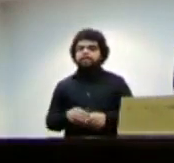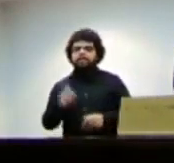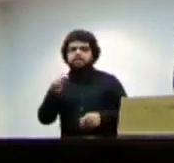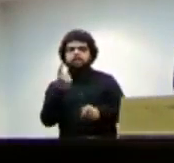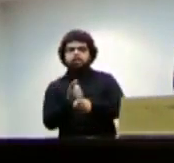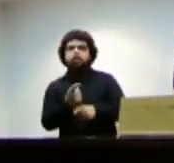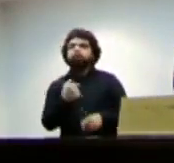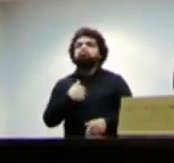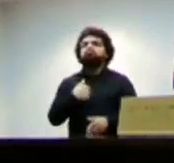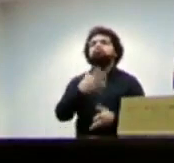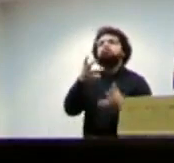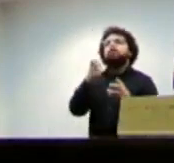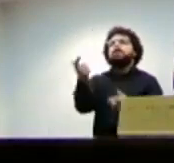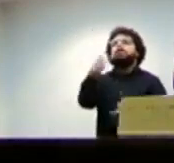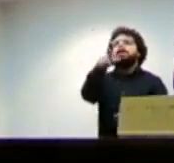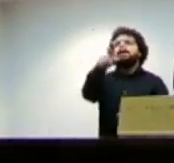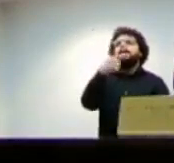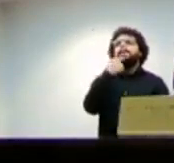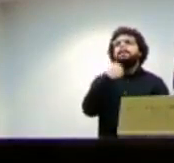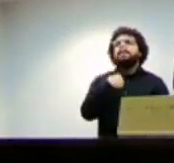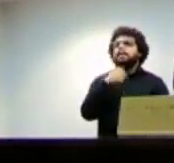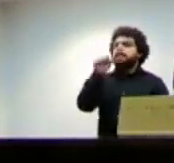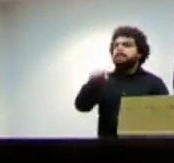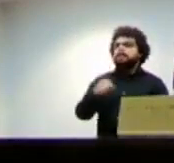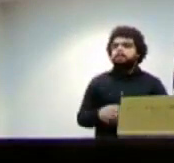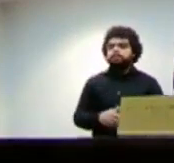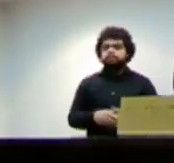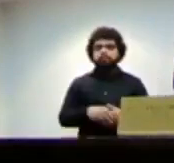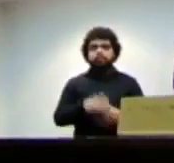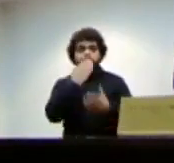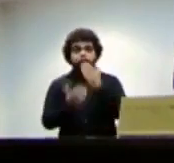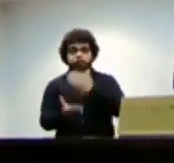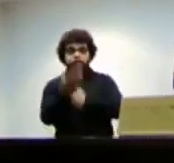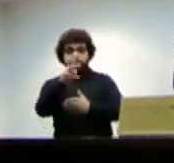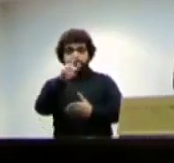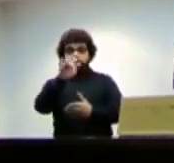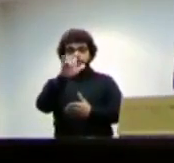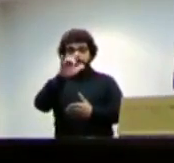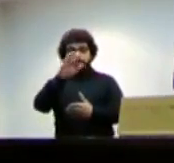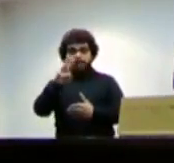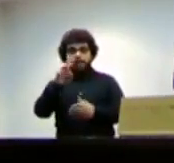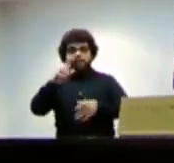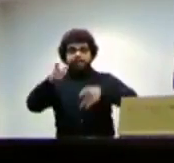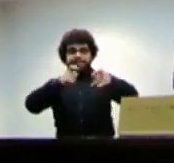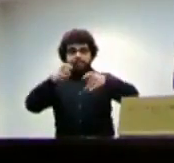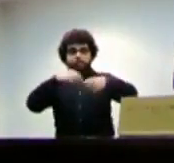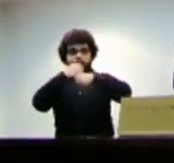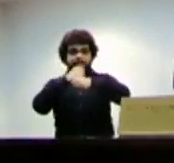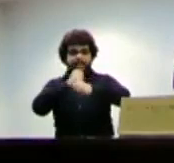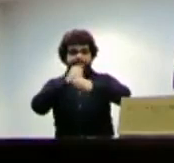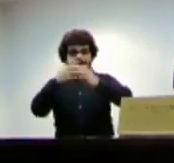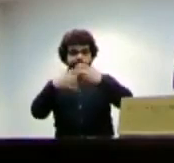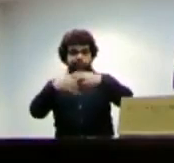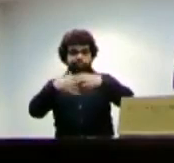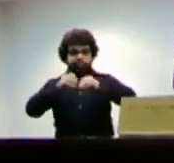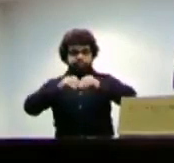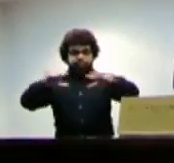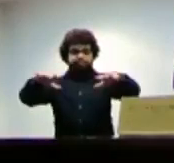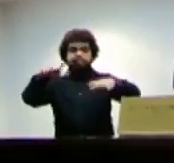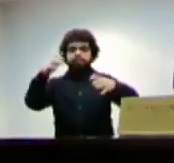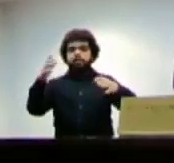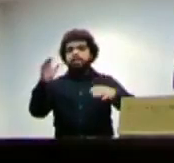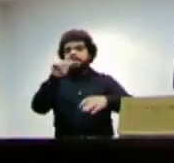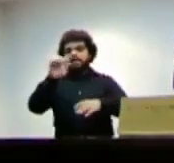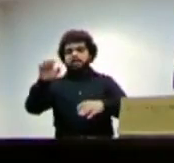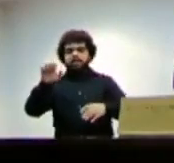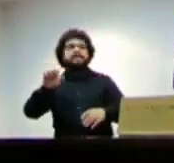me responda a eso también. Buenos días, William Ríos Mera, director de Generación de la Autoridad de Energía Eléctrica. Sí,